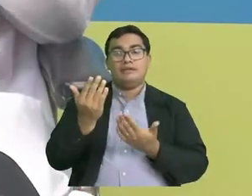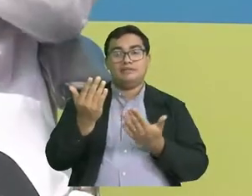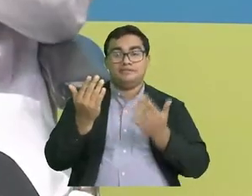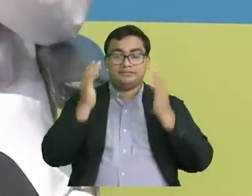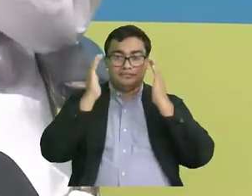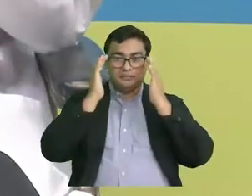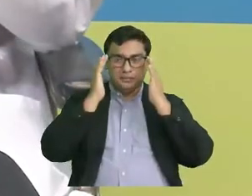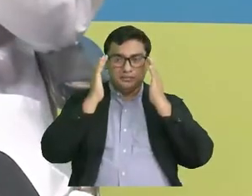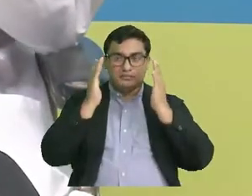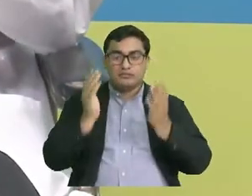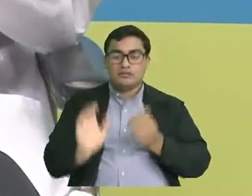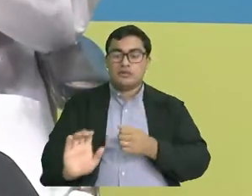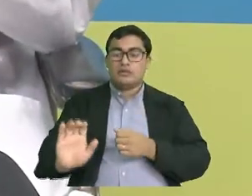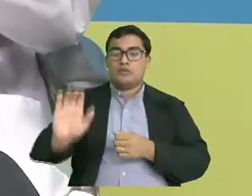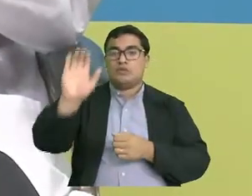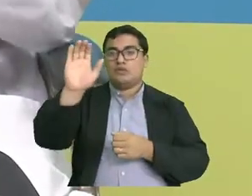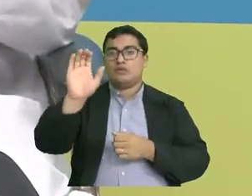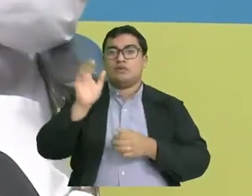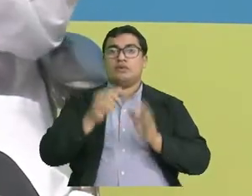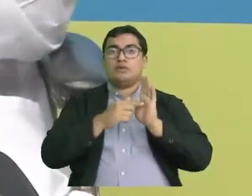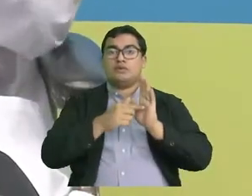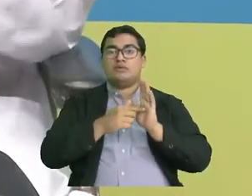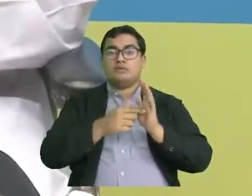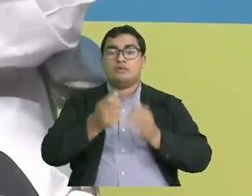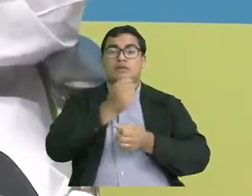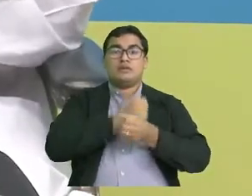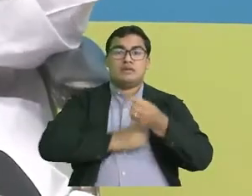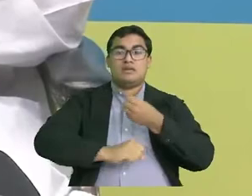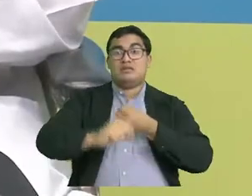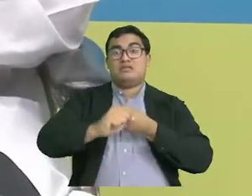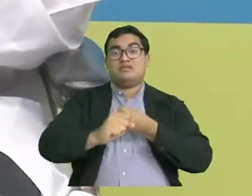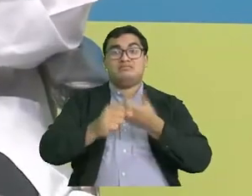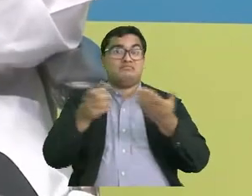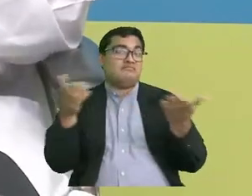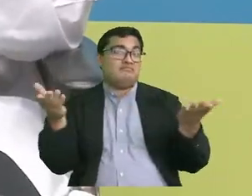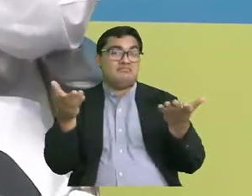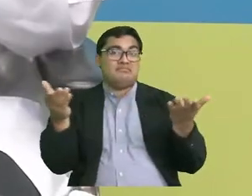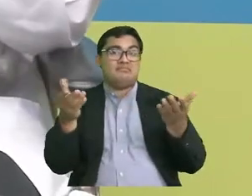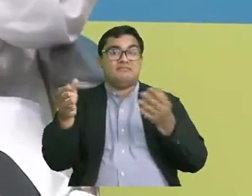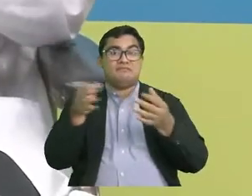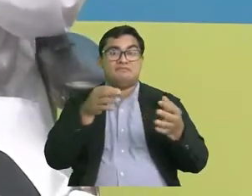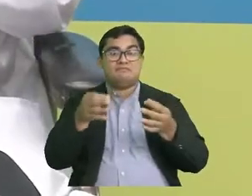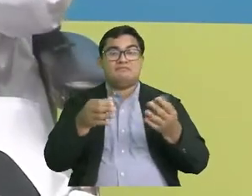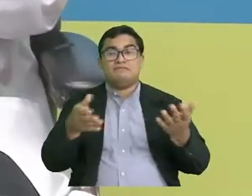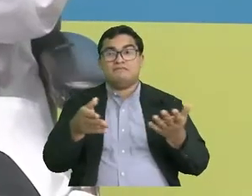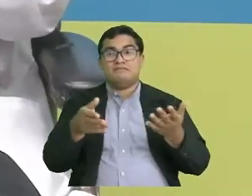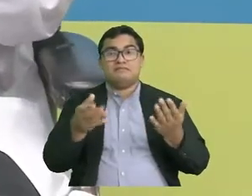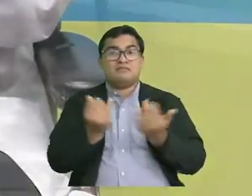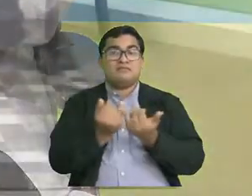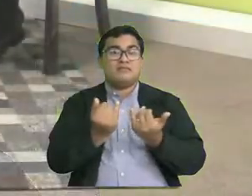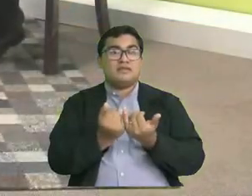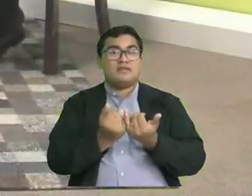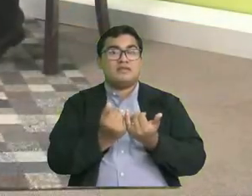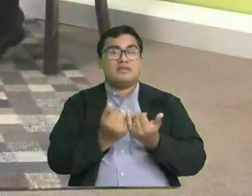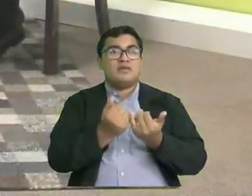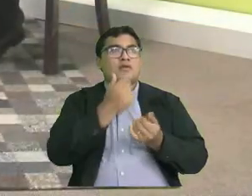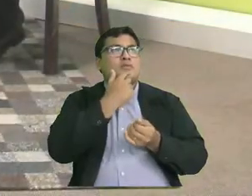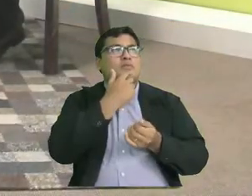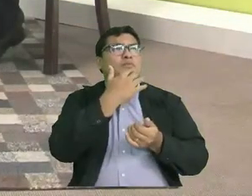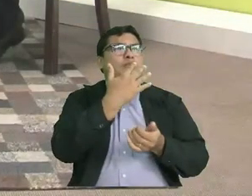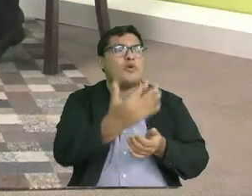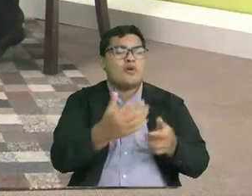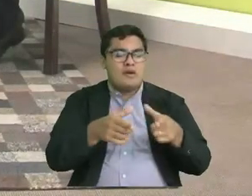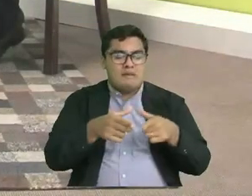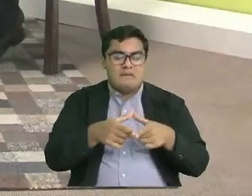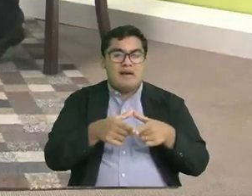ya. Igual un hijo te puede reclamar por qué no hiciste algo, ¿verdad? Así como te puede reclamar que le hiciste